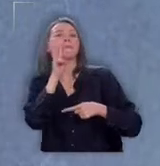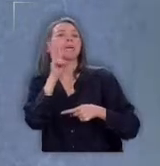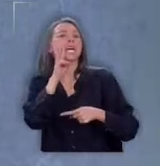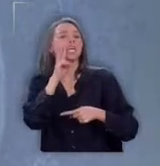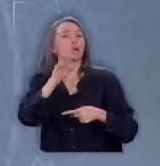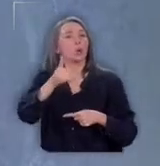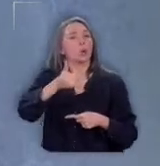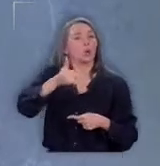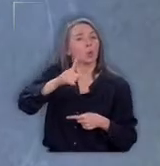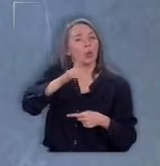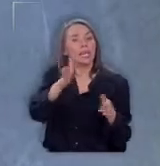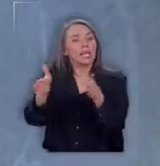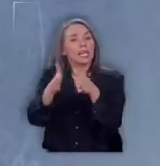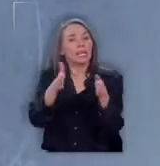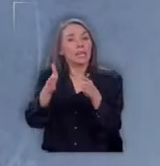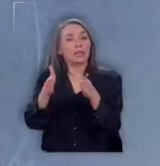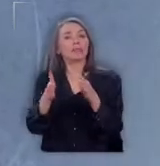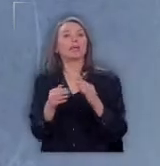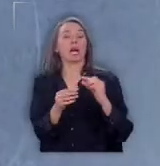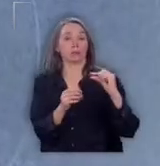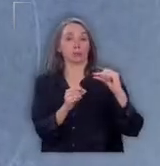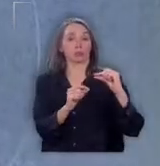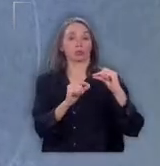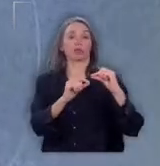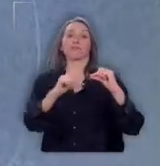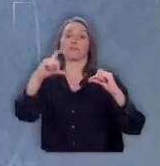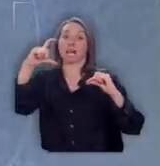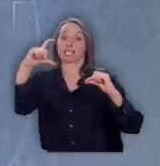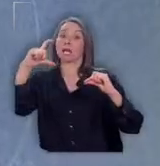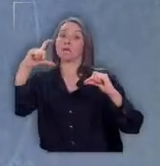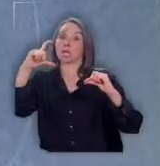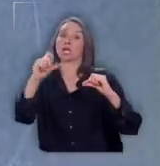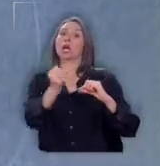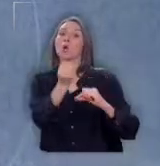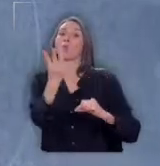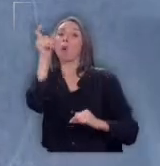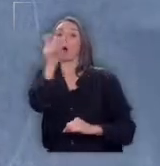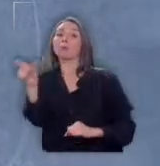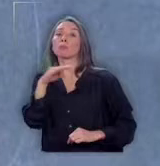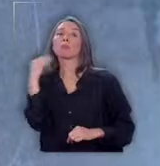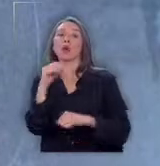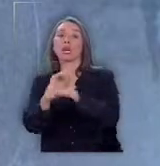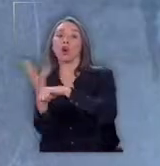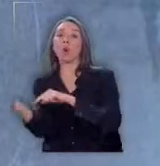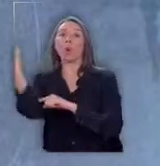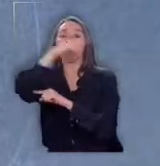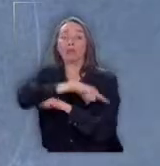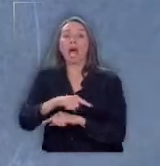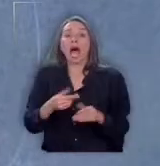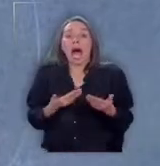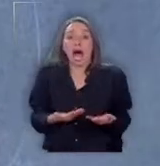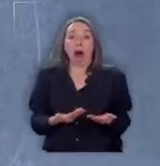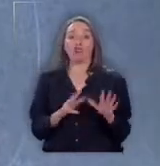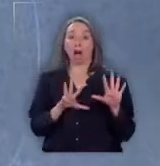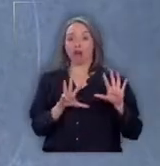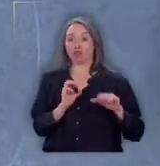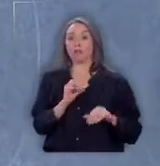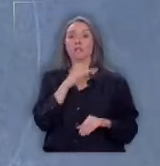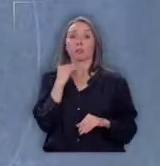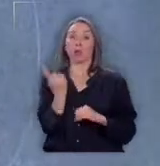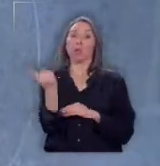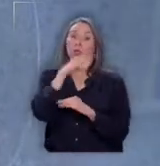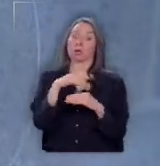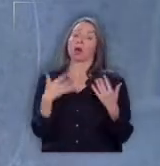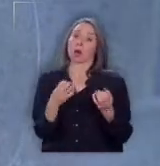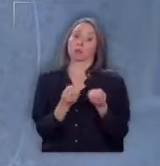producirse Lamentablemente un salto bastante importante del número de víctimas diarias pasar de los 90 y algo casos que estamos teniendo que es una